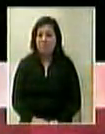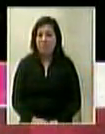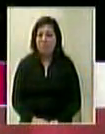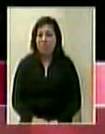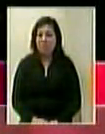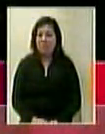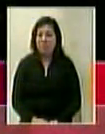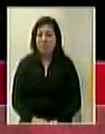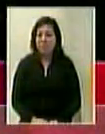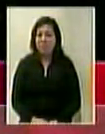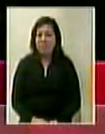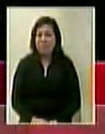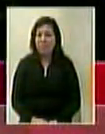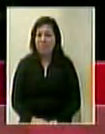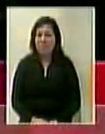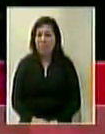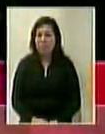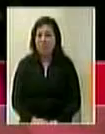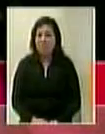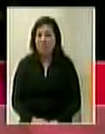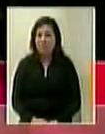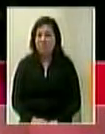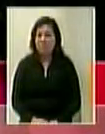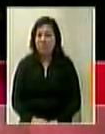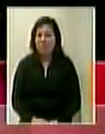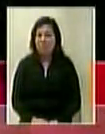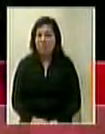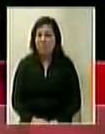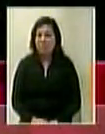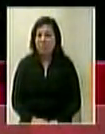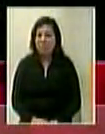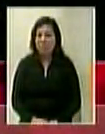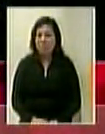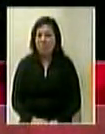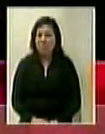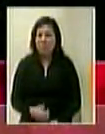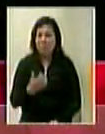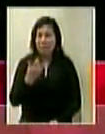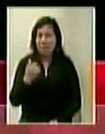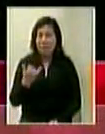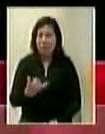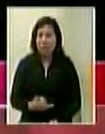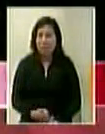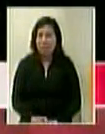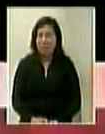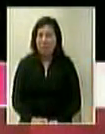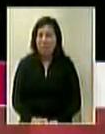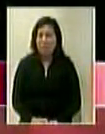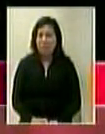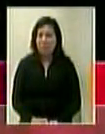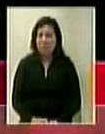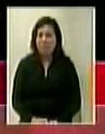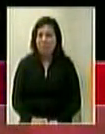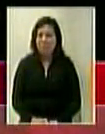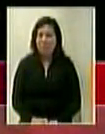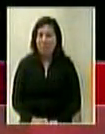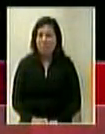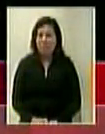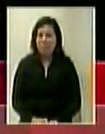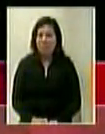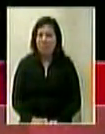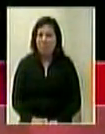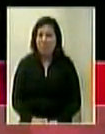dijo literalmente, para vuestra sonrisa, ¿no?, me dijo: ay, tía, me estás quitando 5 celulares hoy día. Mañana tus